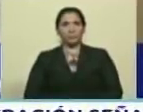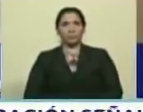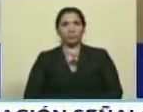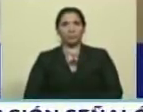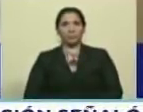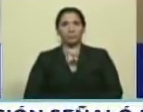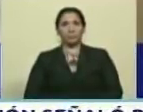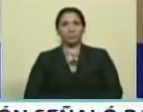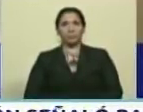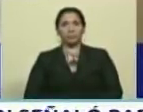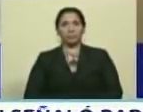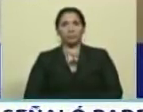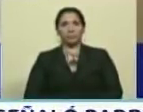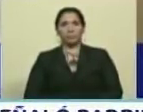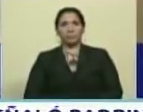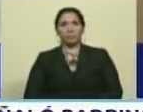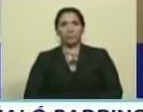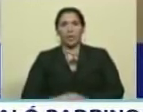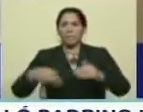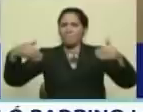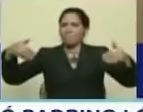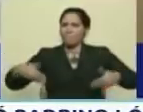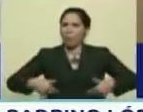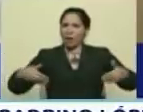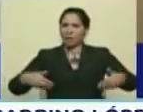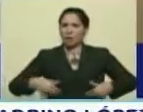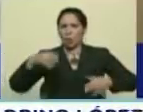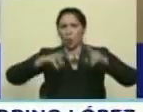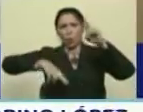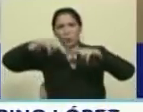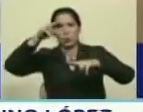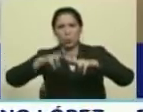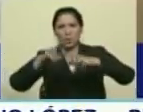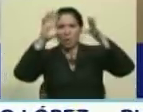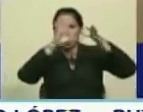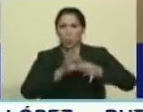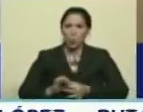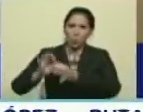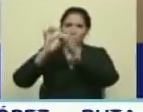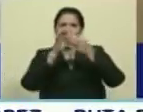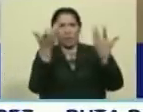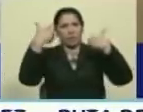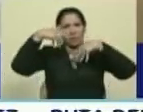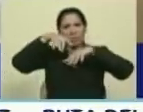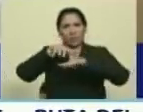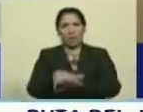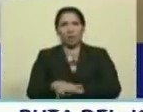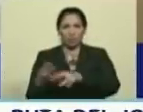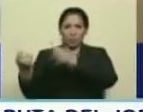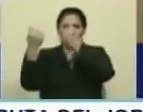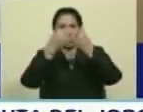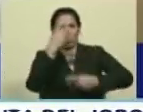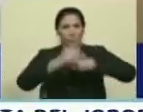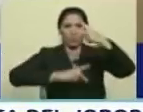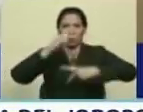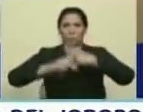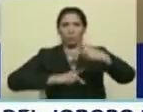dudas, es el esfuerzo por construir la unión y la integración económica